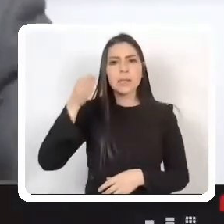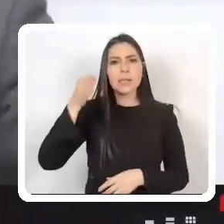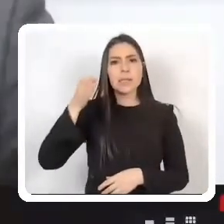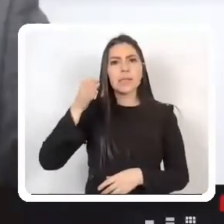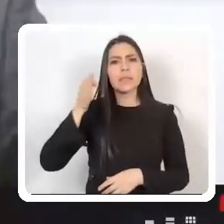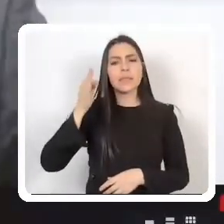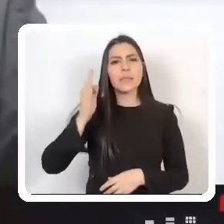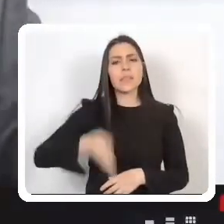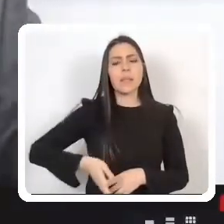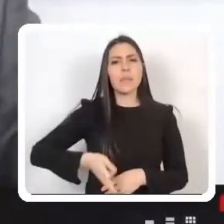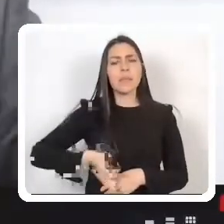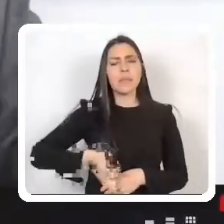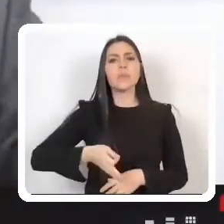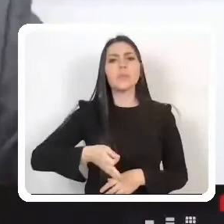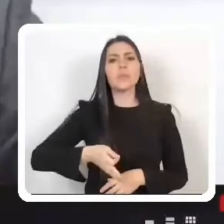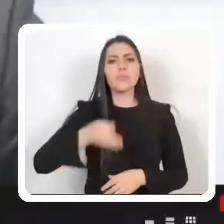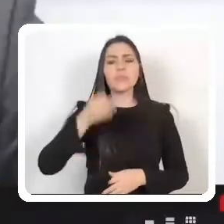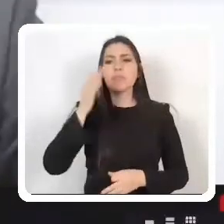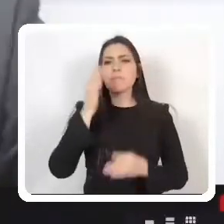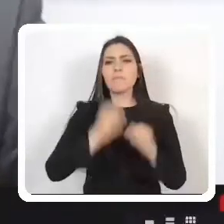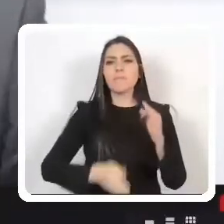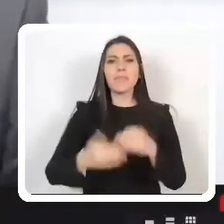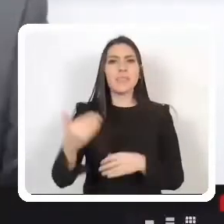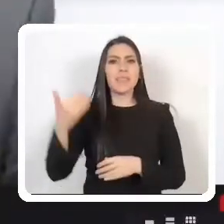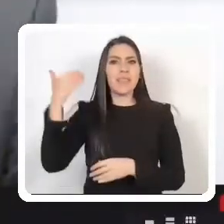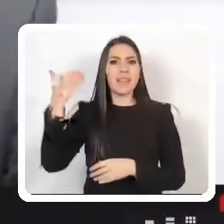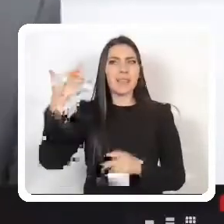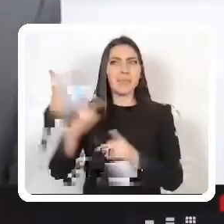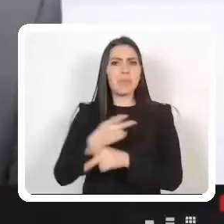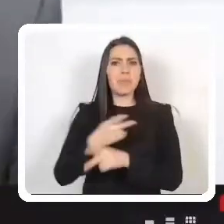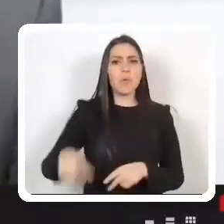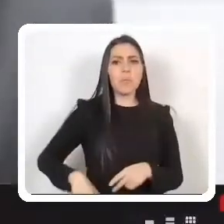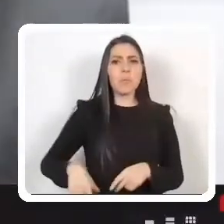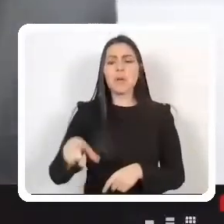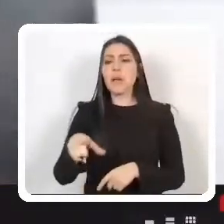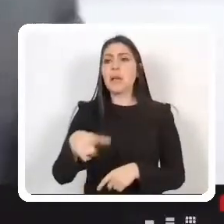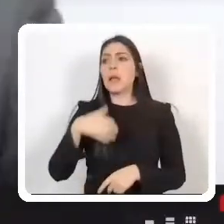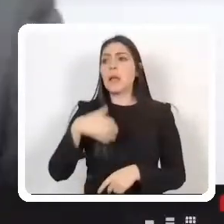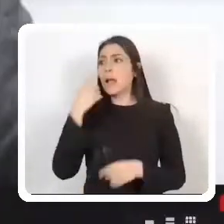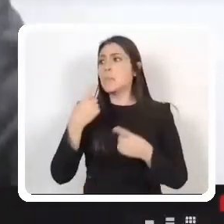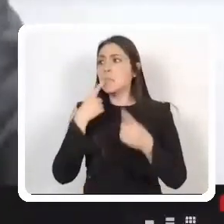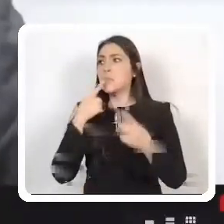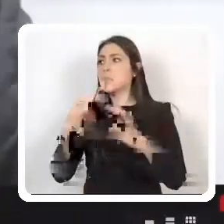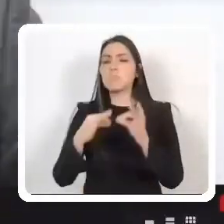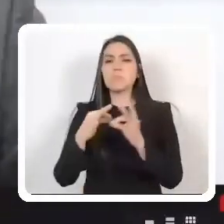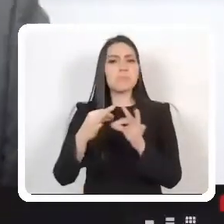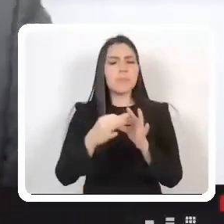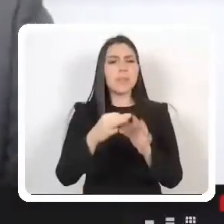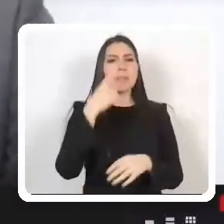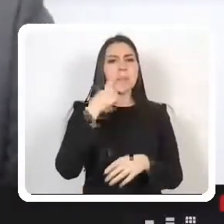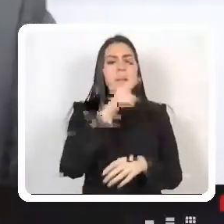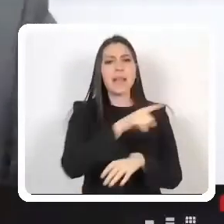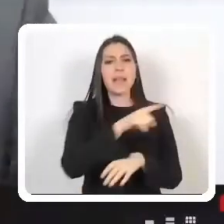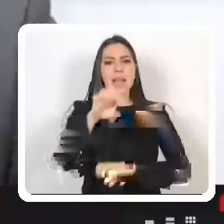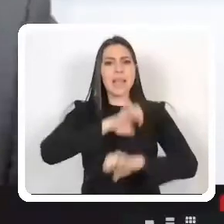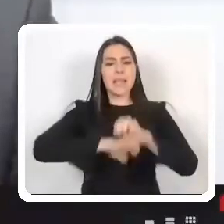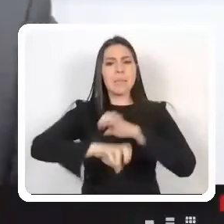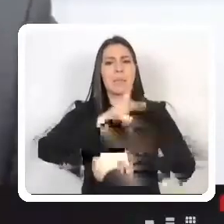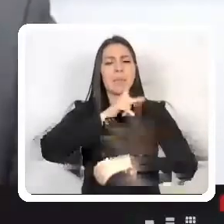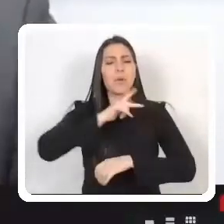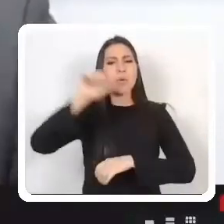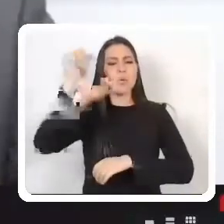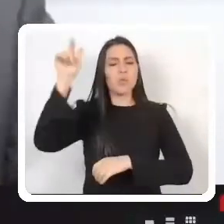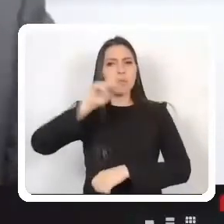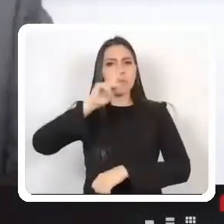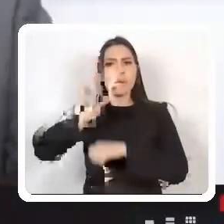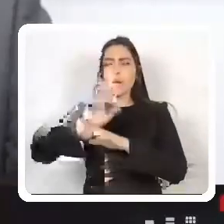sus antecesores no se habían resuelto a cumplir, de poner un alto a las empresas petroleras transnacionales que